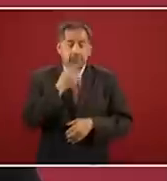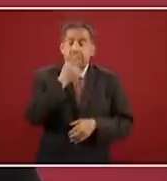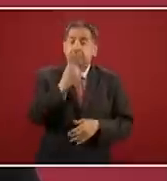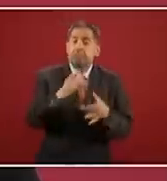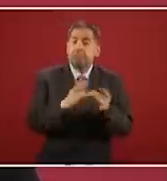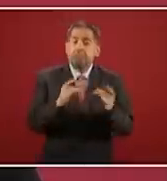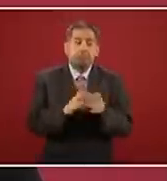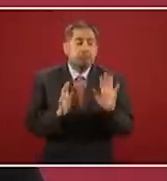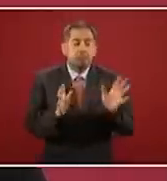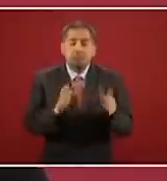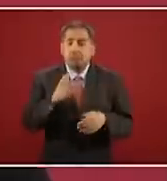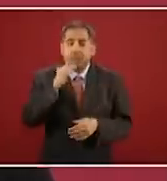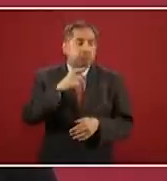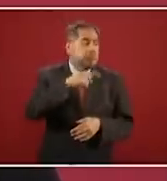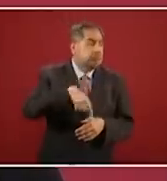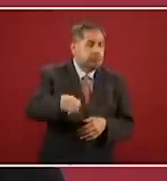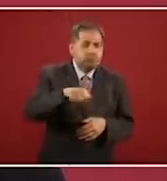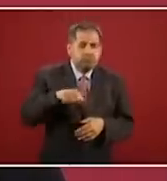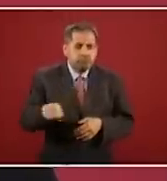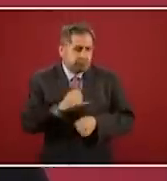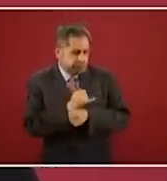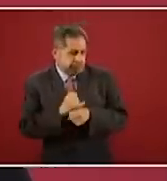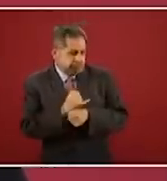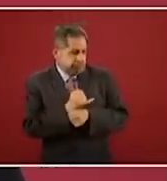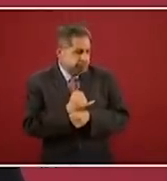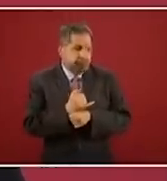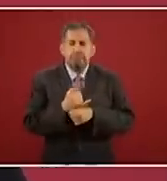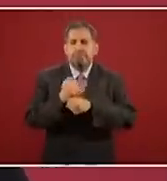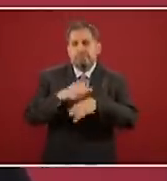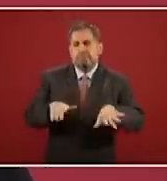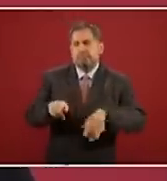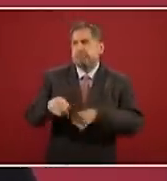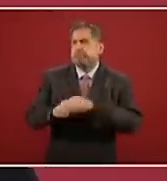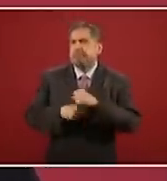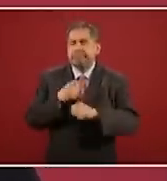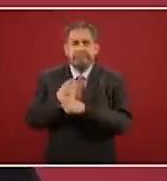sociedad mexicana, de acuerdo con el informe que presentó en este año